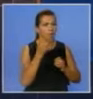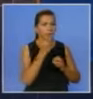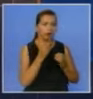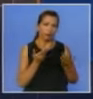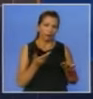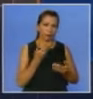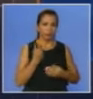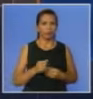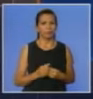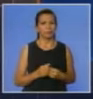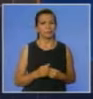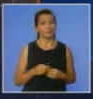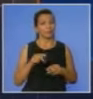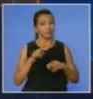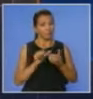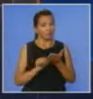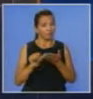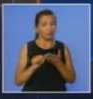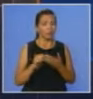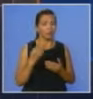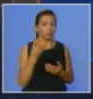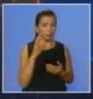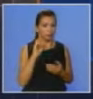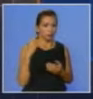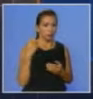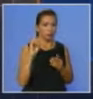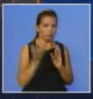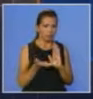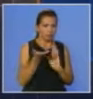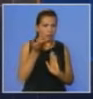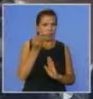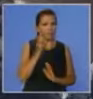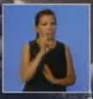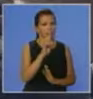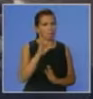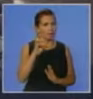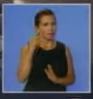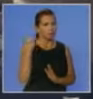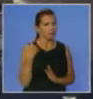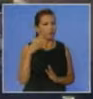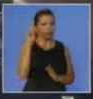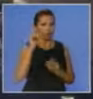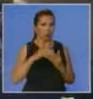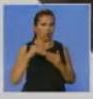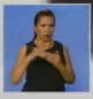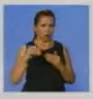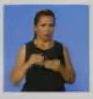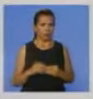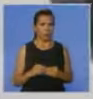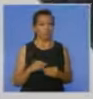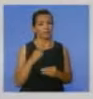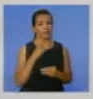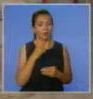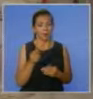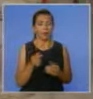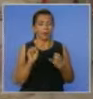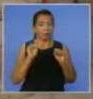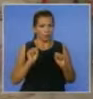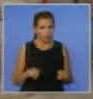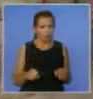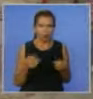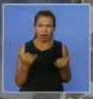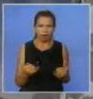de 40 millones de dólares a 160 millones, por lo que las autoridades del ramo aseguran que es el mejor momento